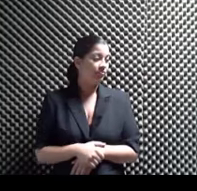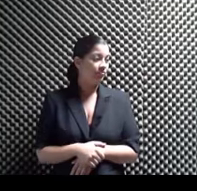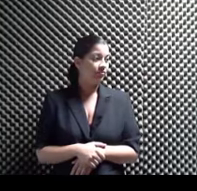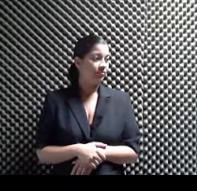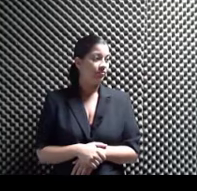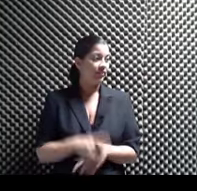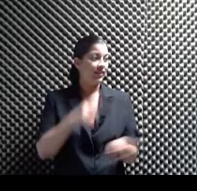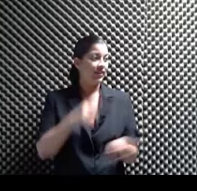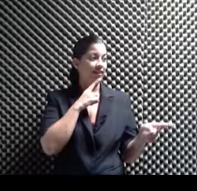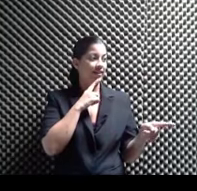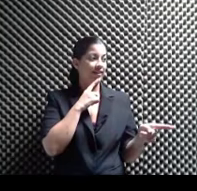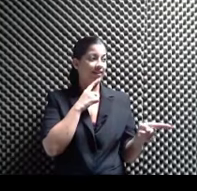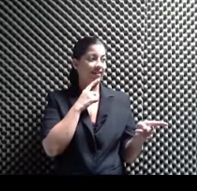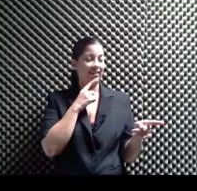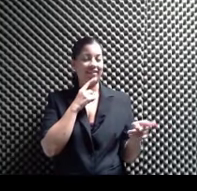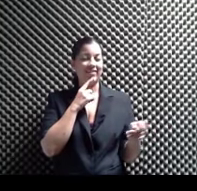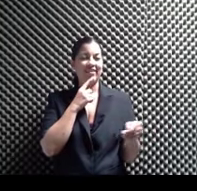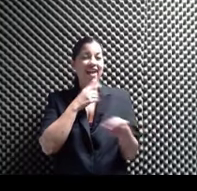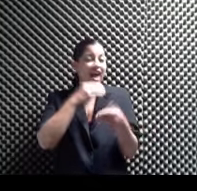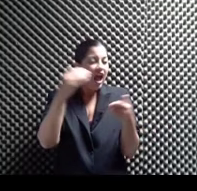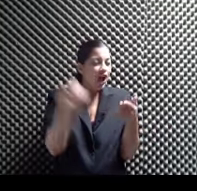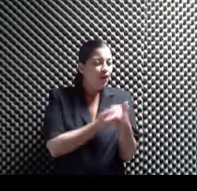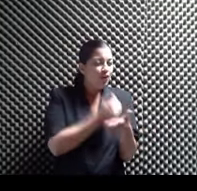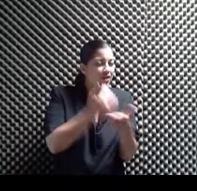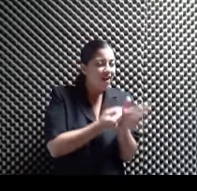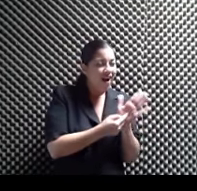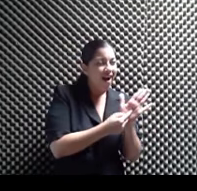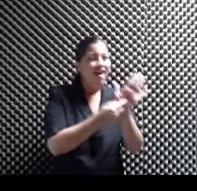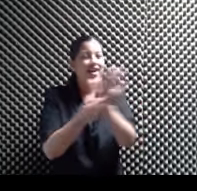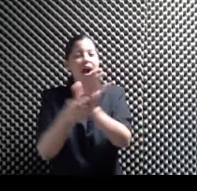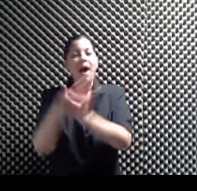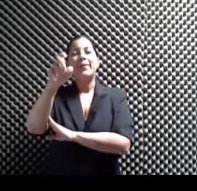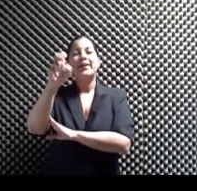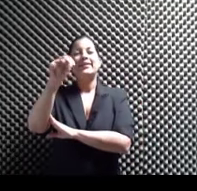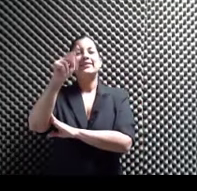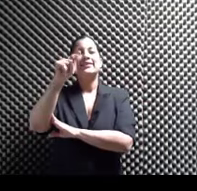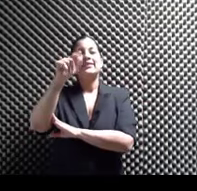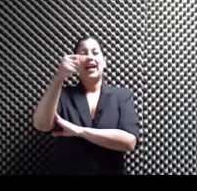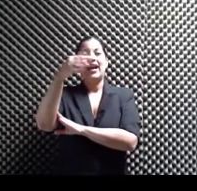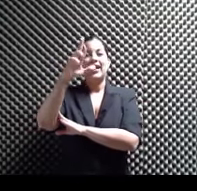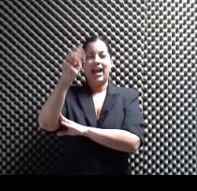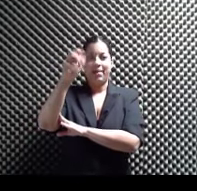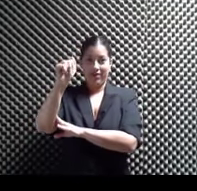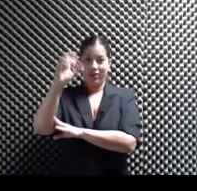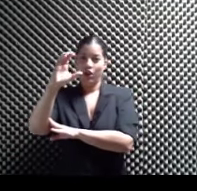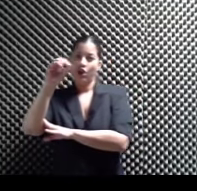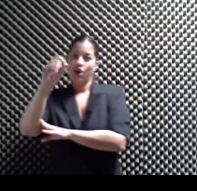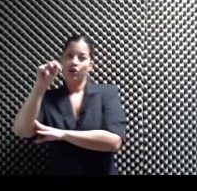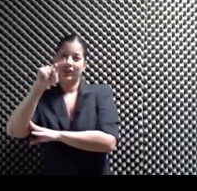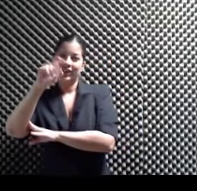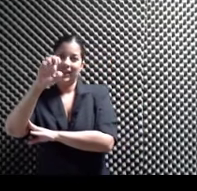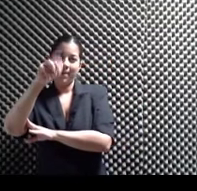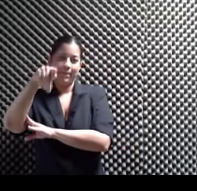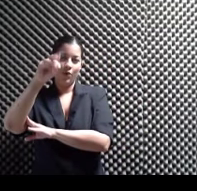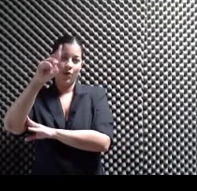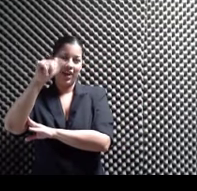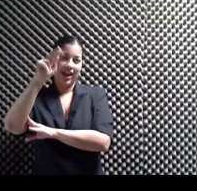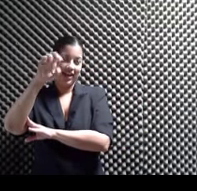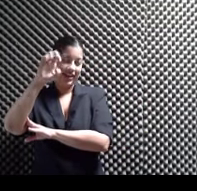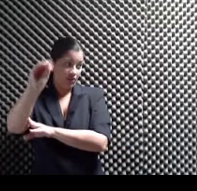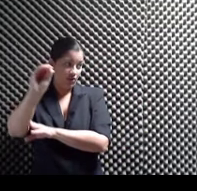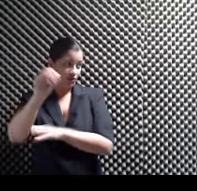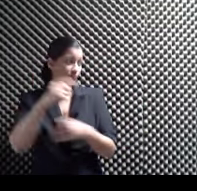Que es la nueva cosecha Del pentagrama contemporáneo Que llega del talento Del experimentado músico Sammy Morales Que lo tenemos acá Y la producción va